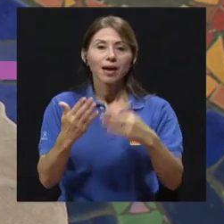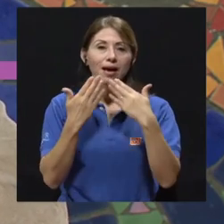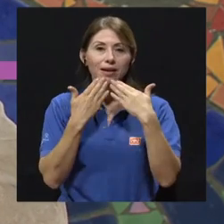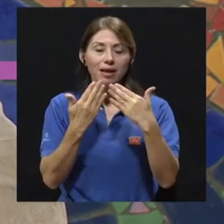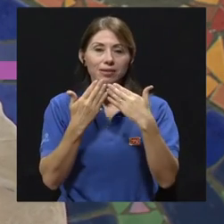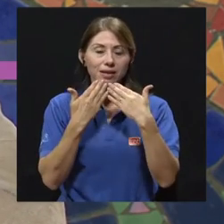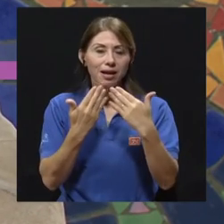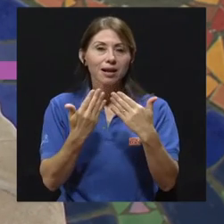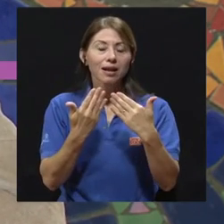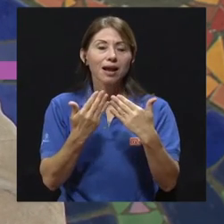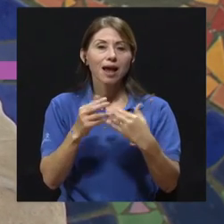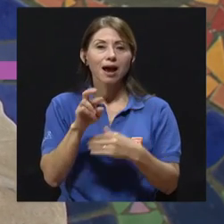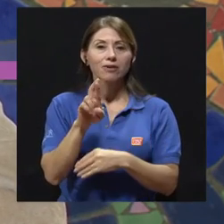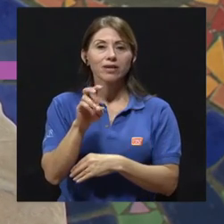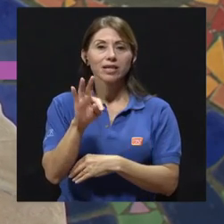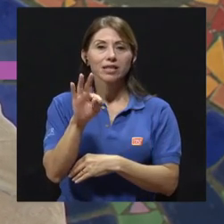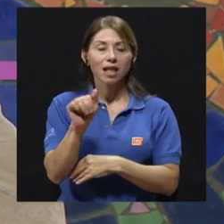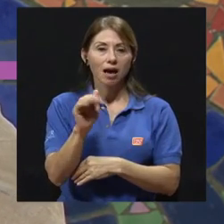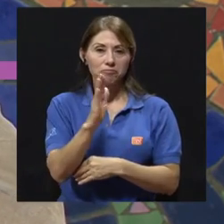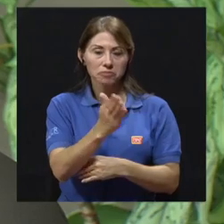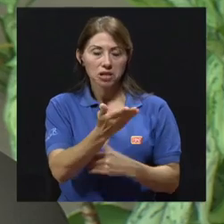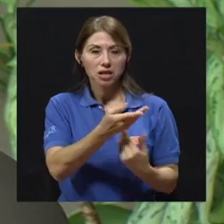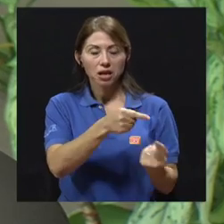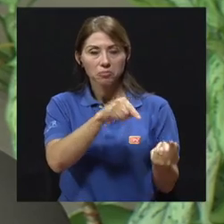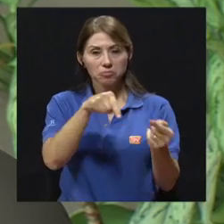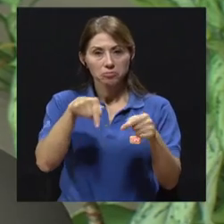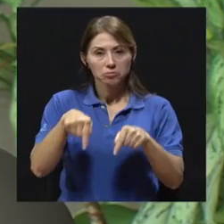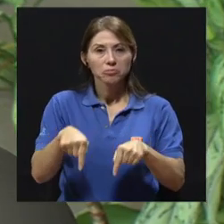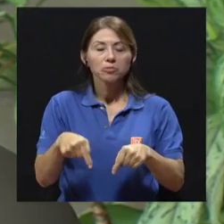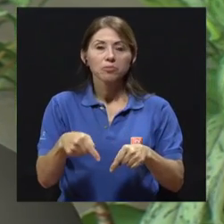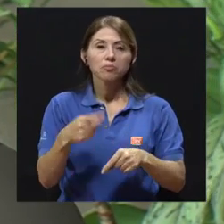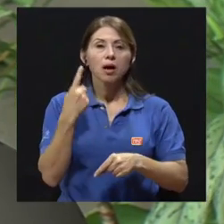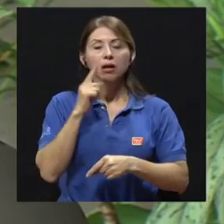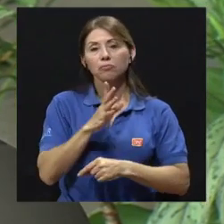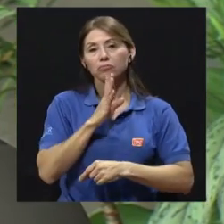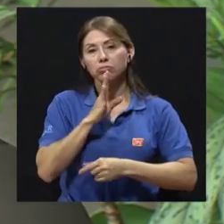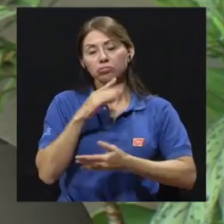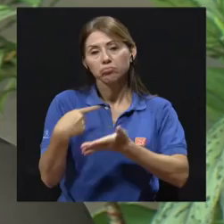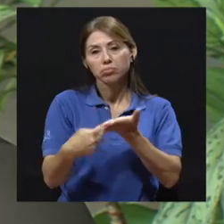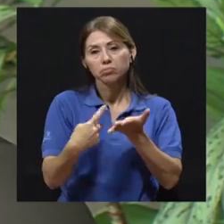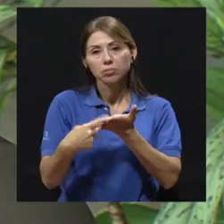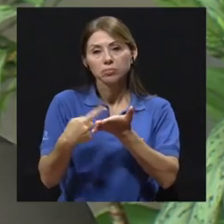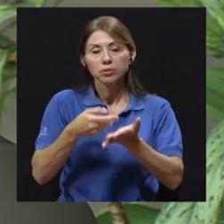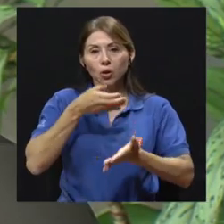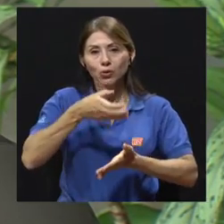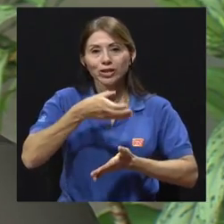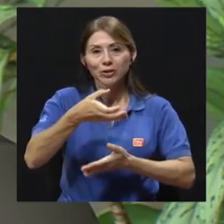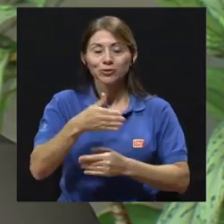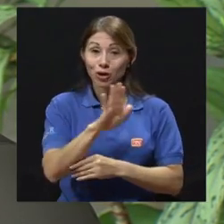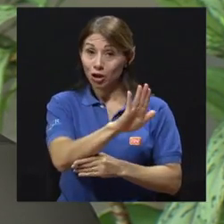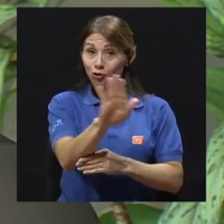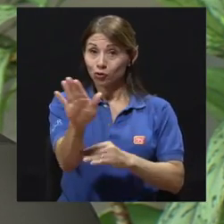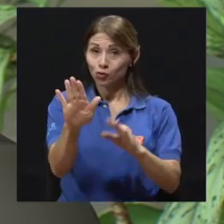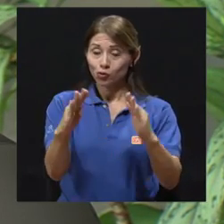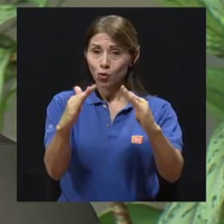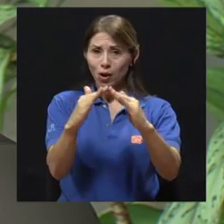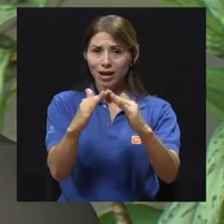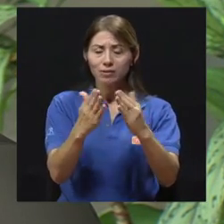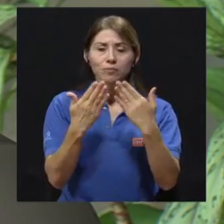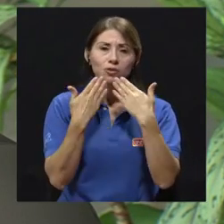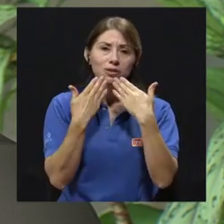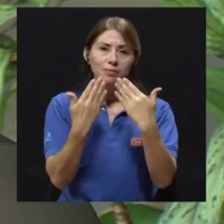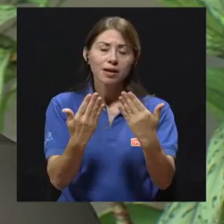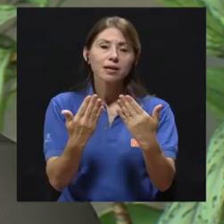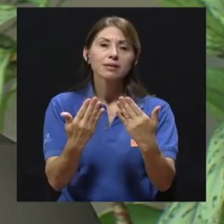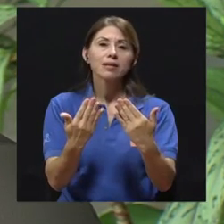más. Agradecerle a Rita Porras que nos dio estos útiles consejos. Y allá en sus hogares,